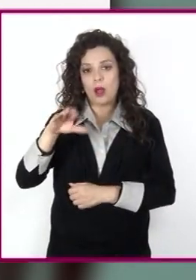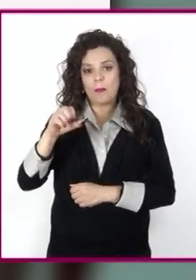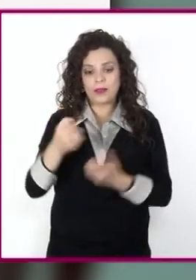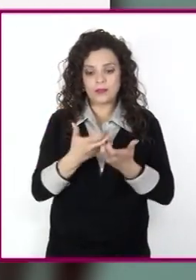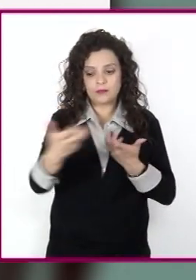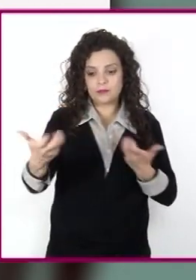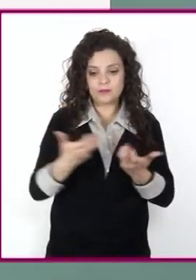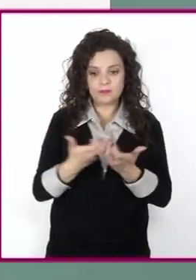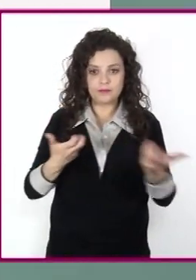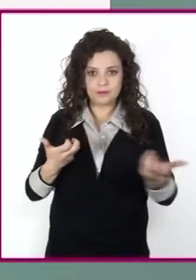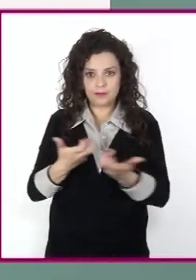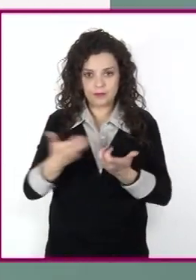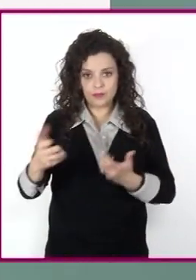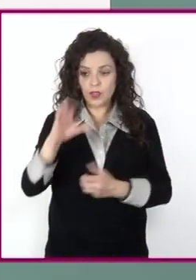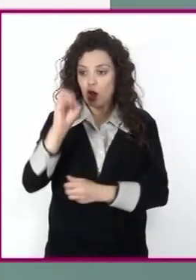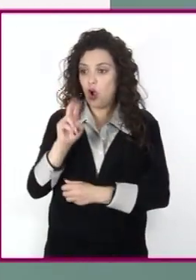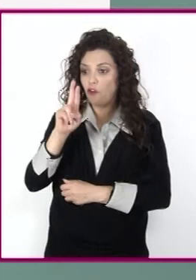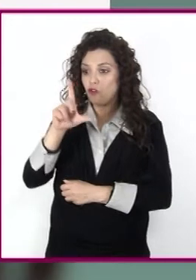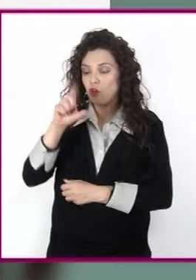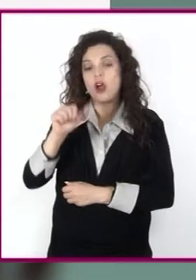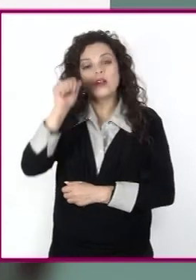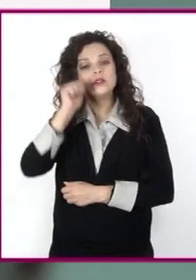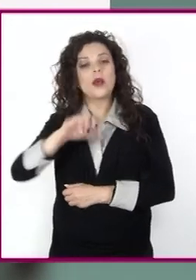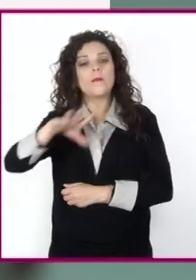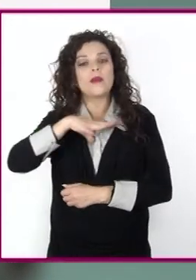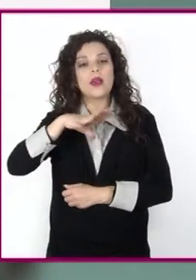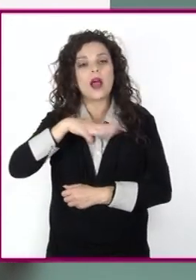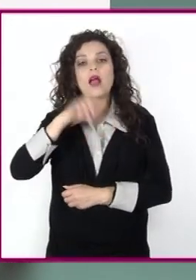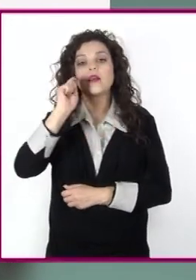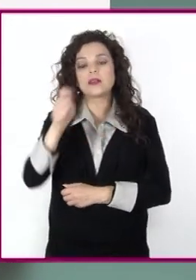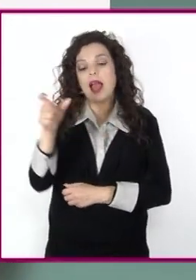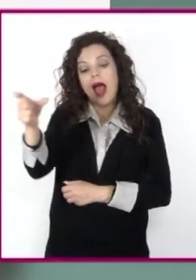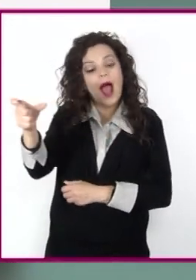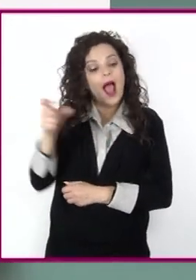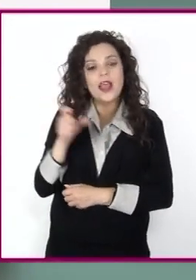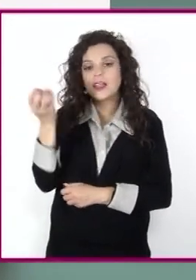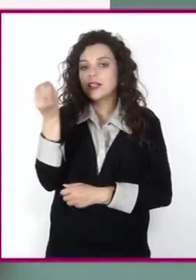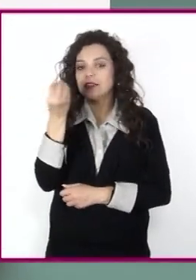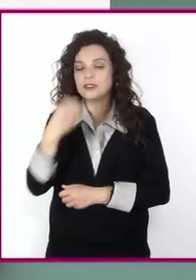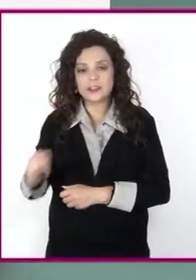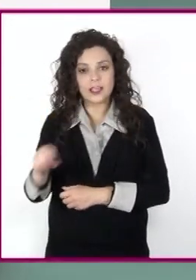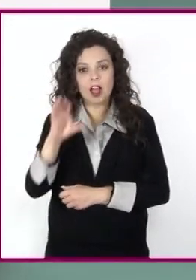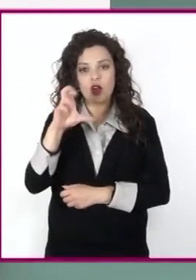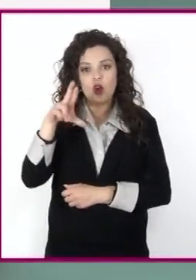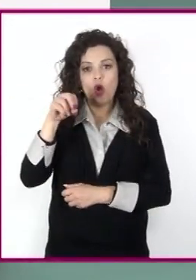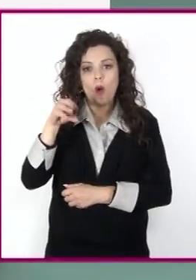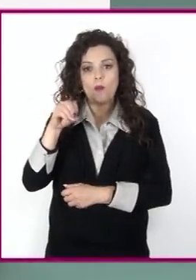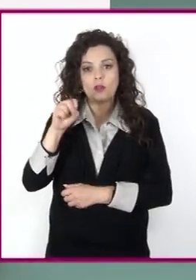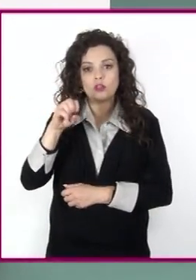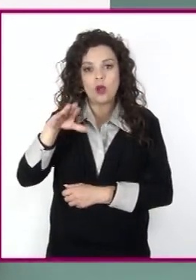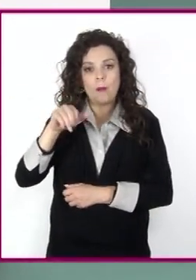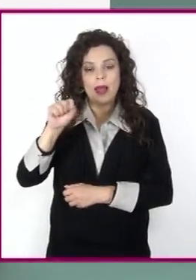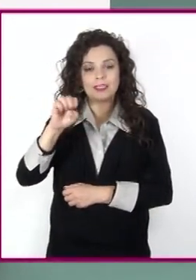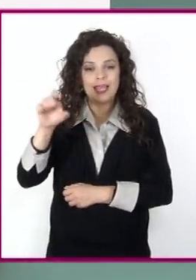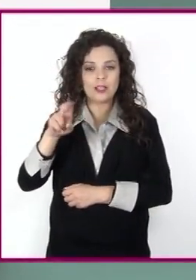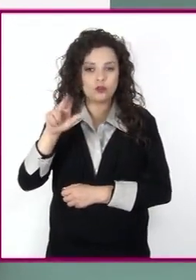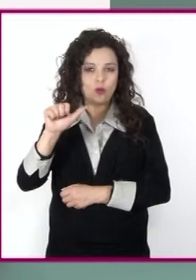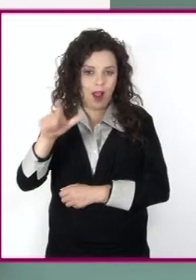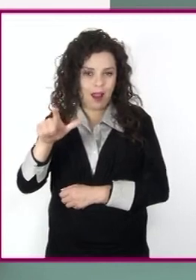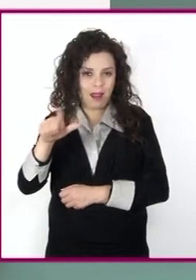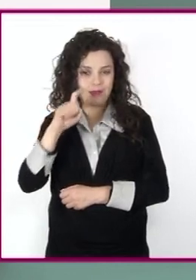en los óvulos siempre encontraremos una X como cromosoma sexual, pero en